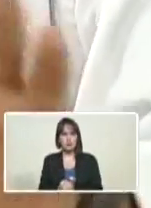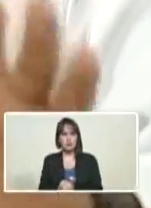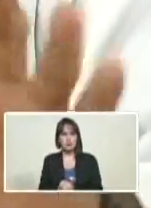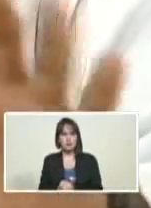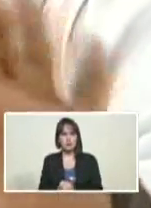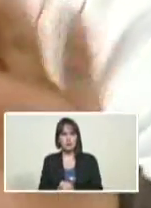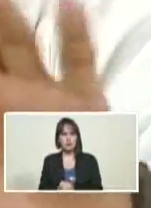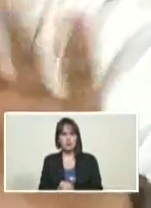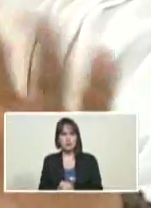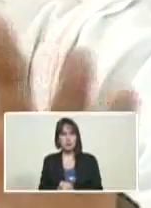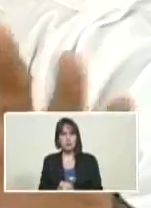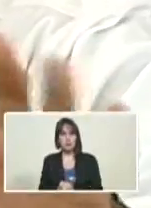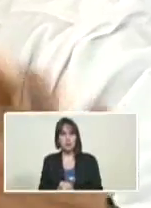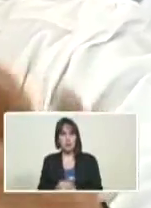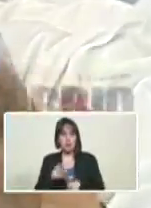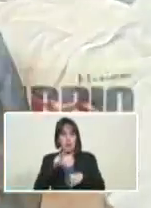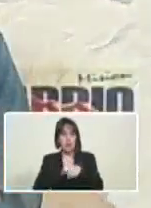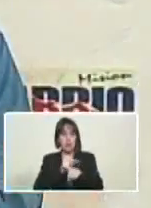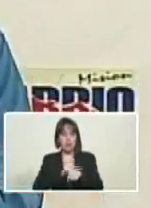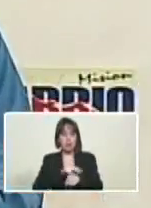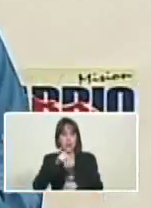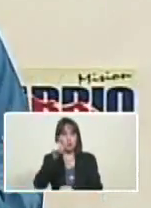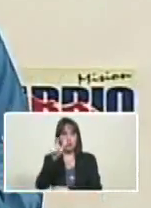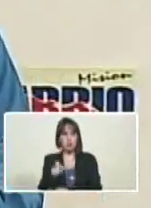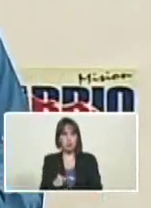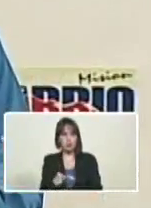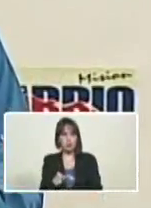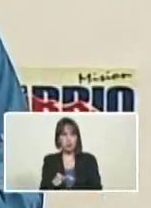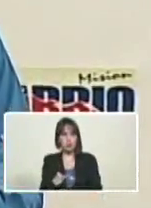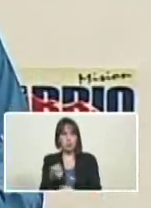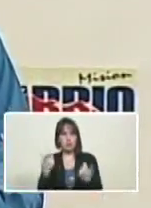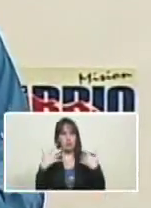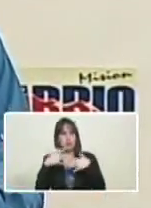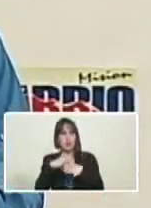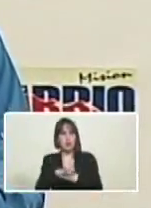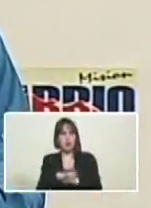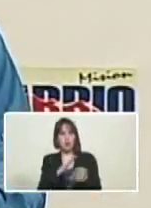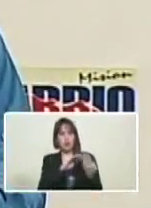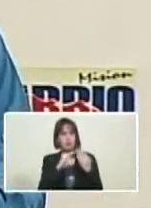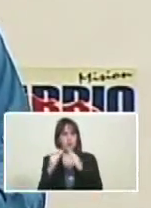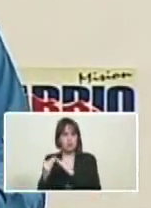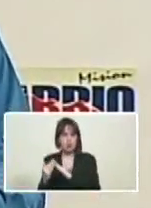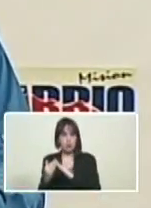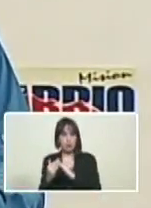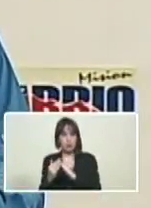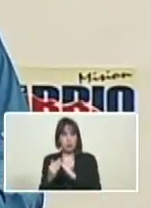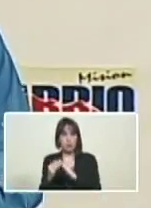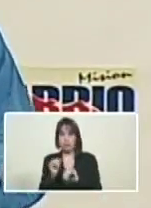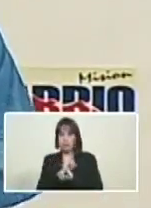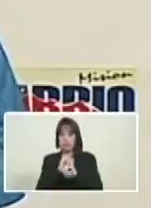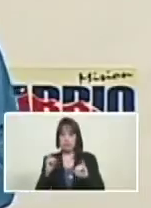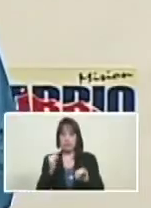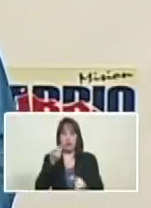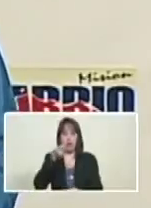que el médico integral comunitario, una vez que se gradúa,